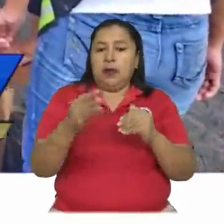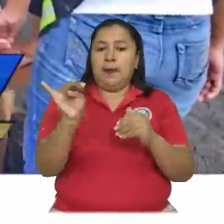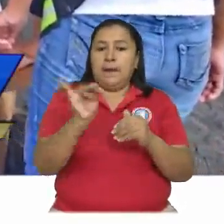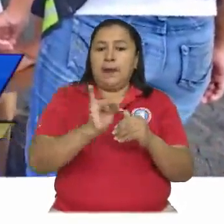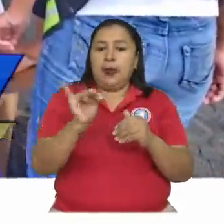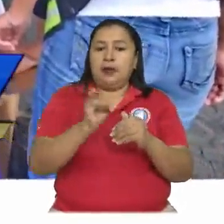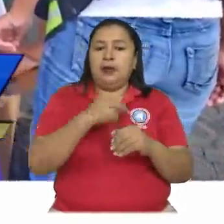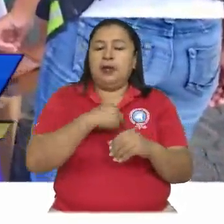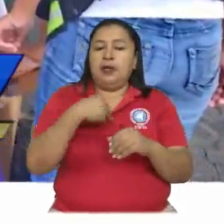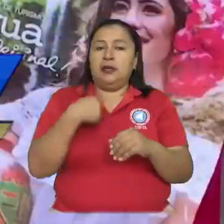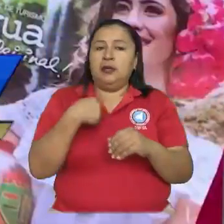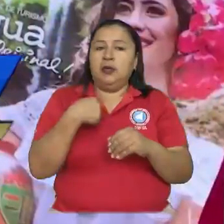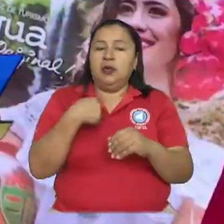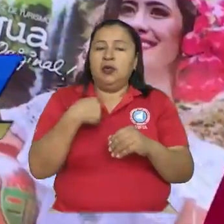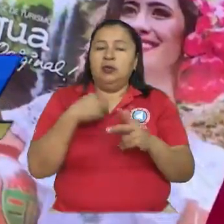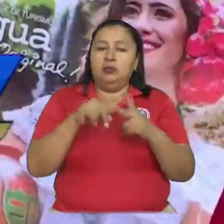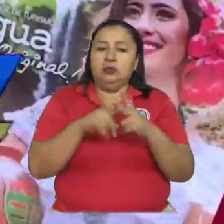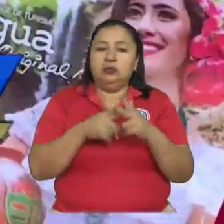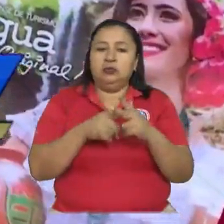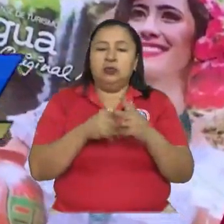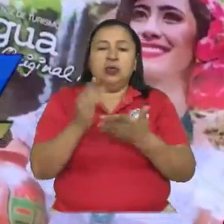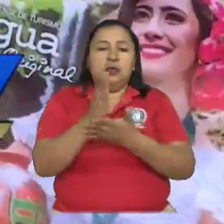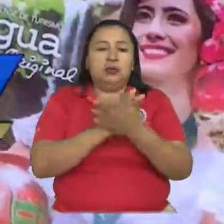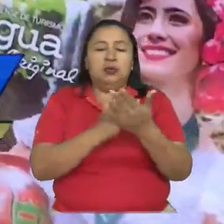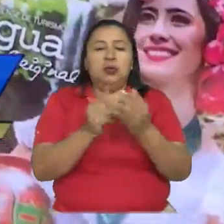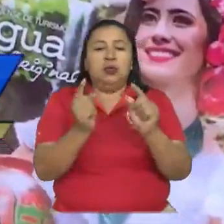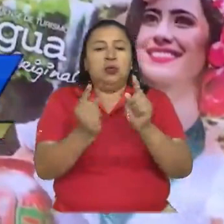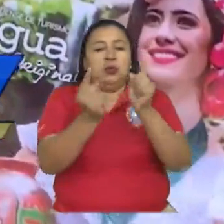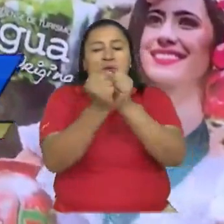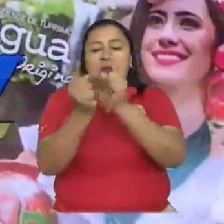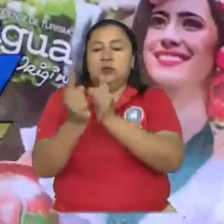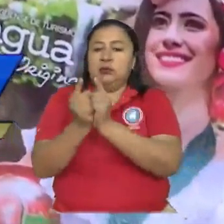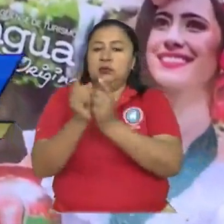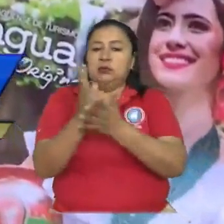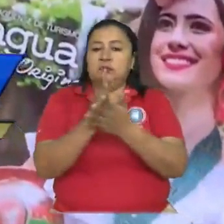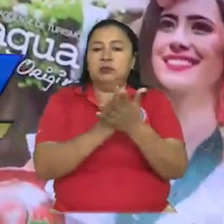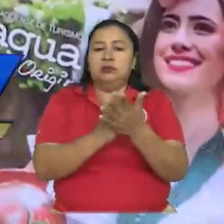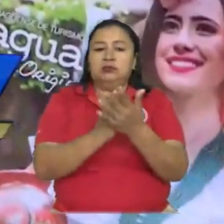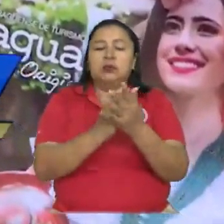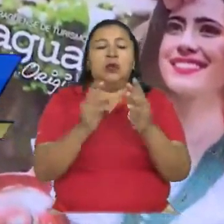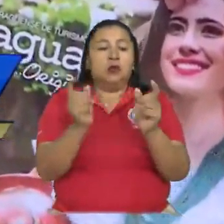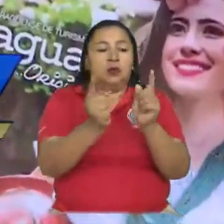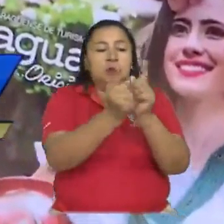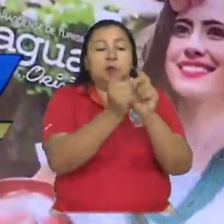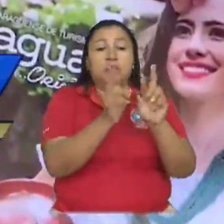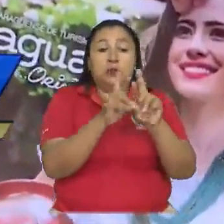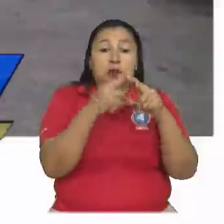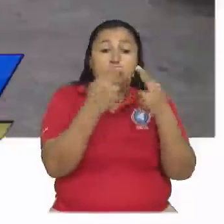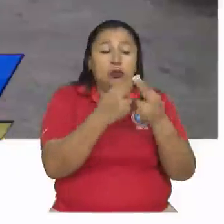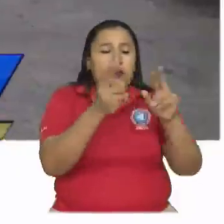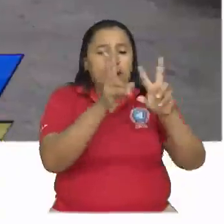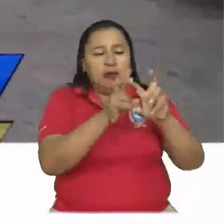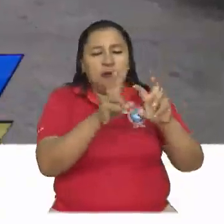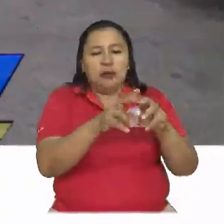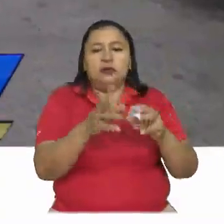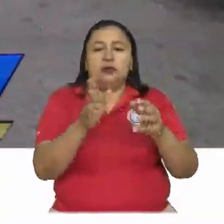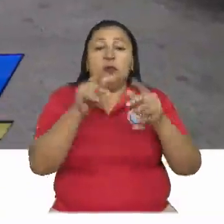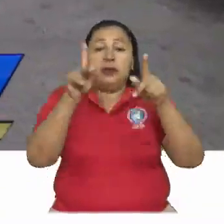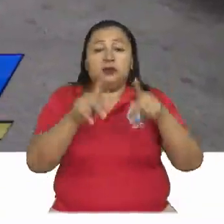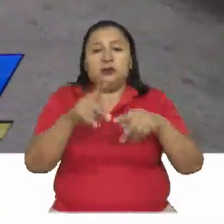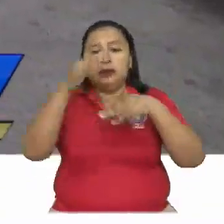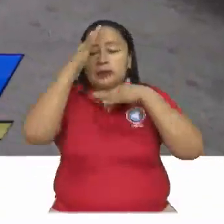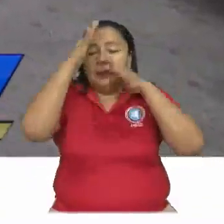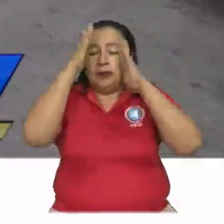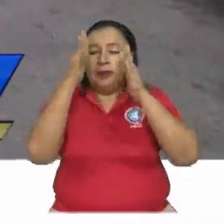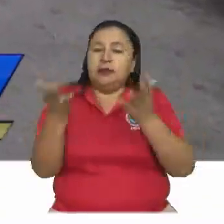estaremos realizando unos encuentros de evaluación precisamente con el sector privado y